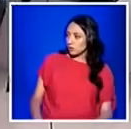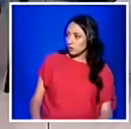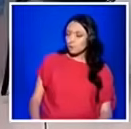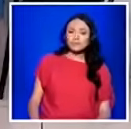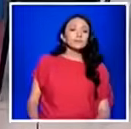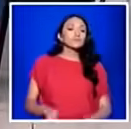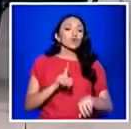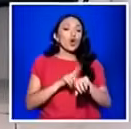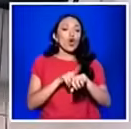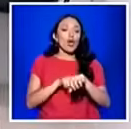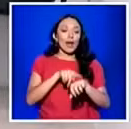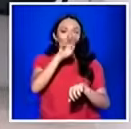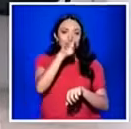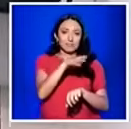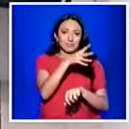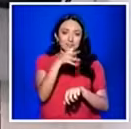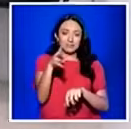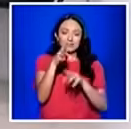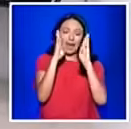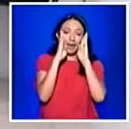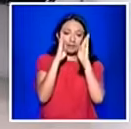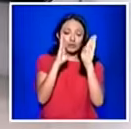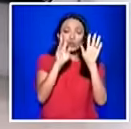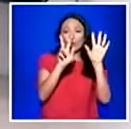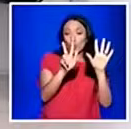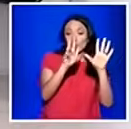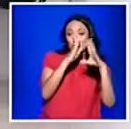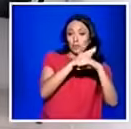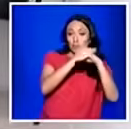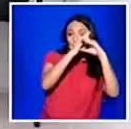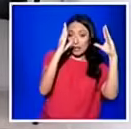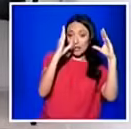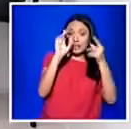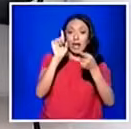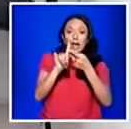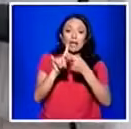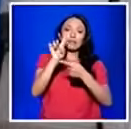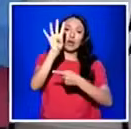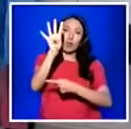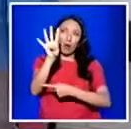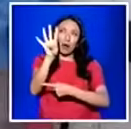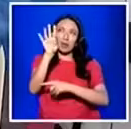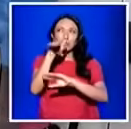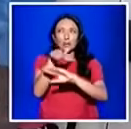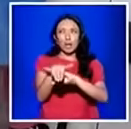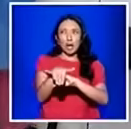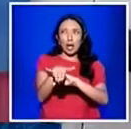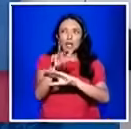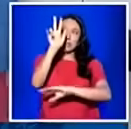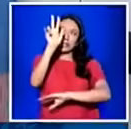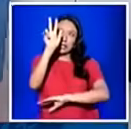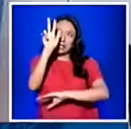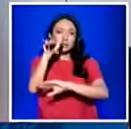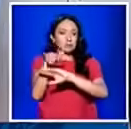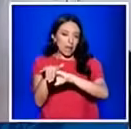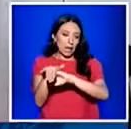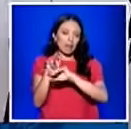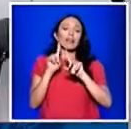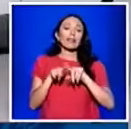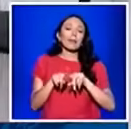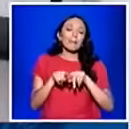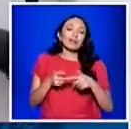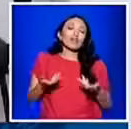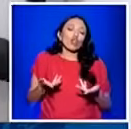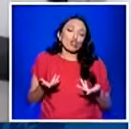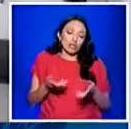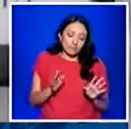horario de atención, dependiendo de los puntos, es desde las 8 de la mañana hasta las 4, 3 y media de la tarde, dependiendo de la ubicación en donde